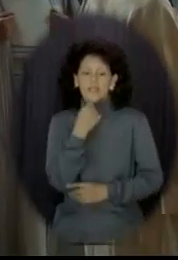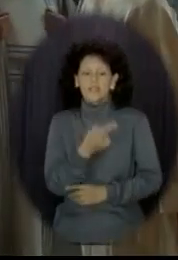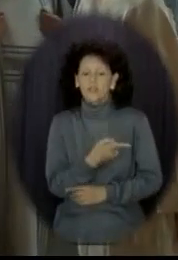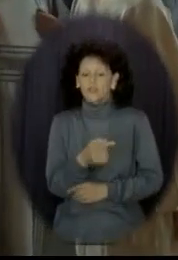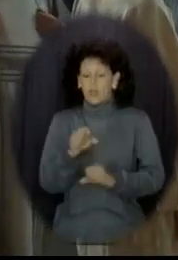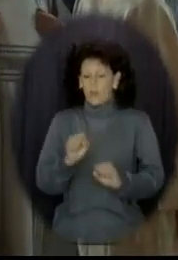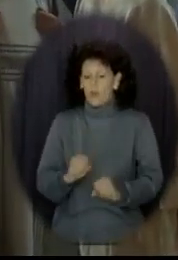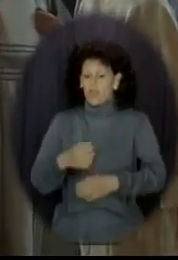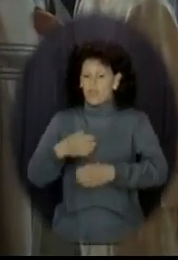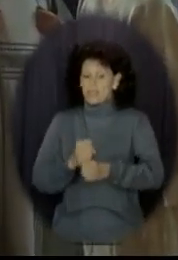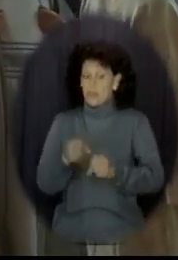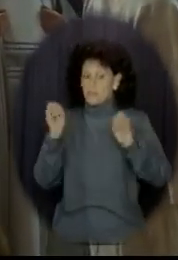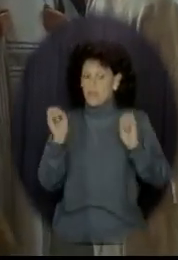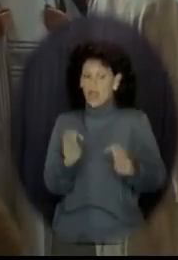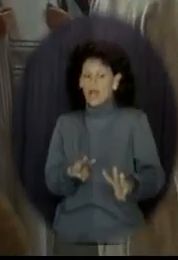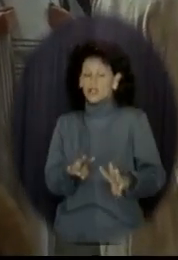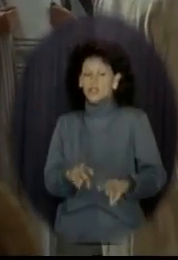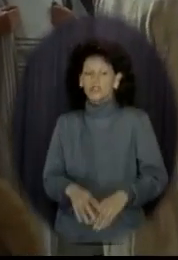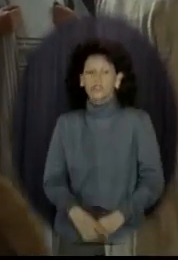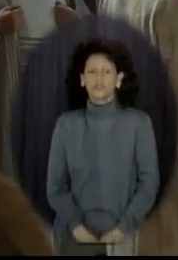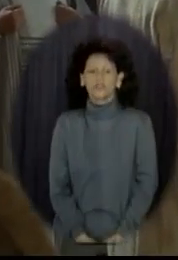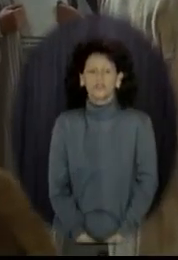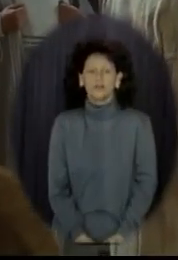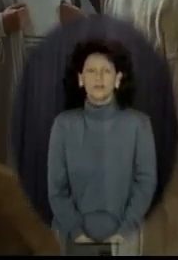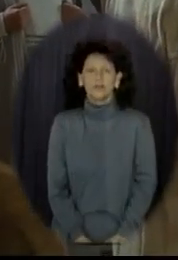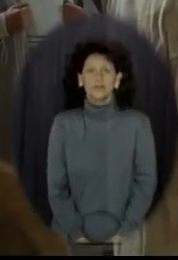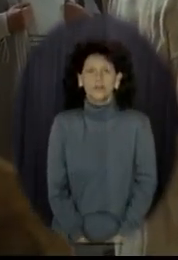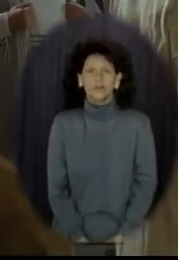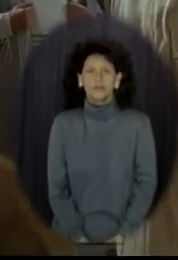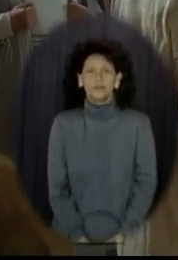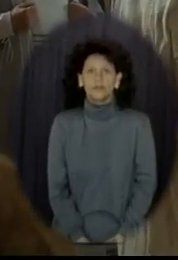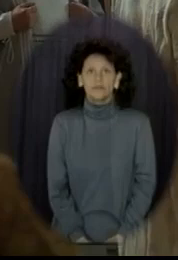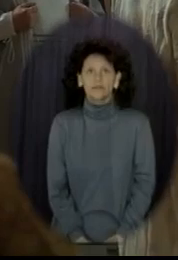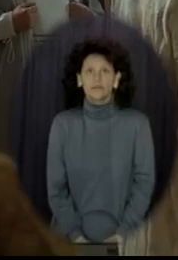Dicen que puedes hacer milagros.